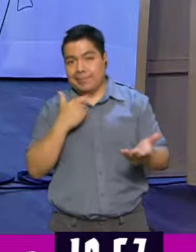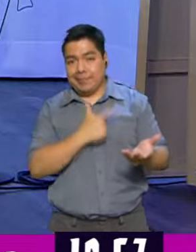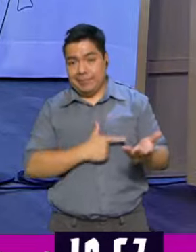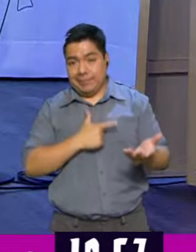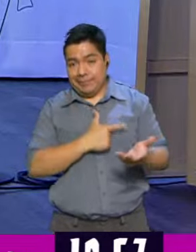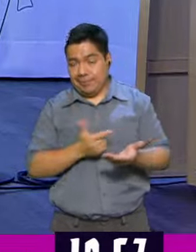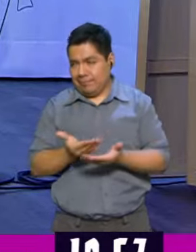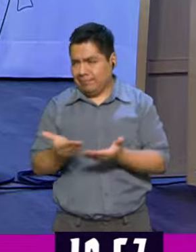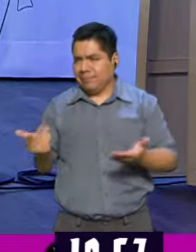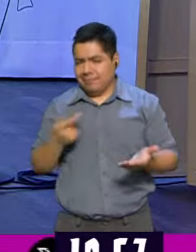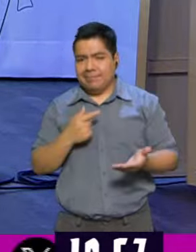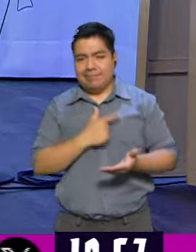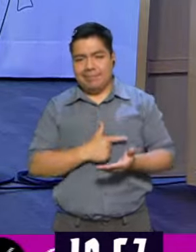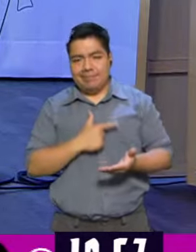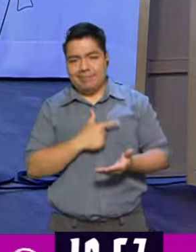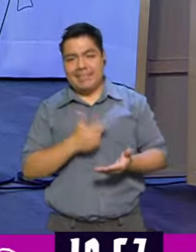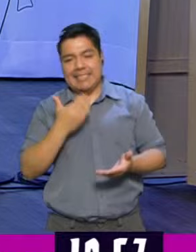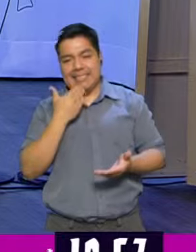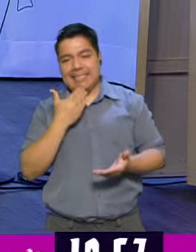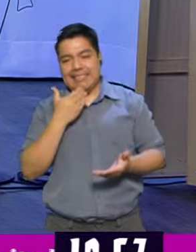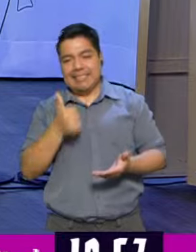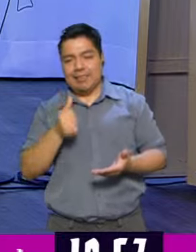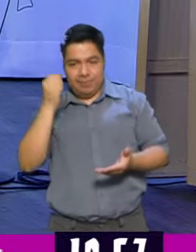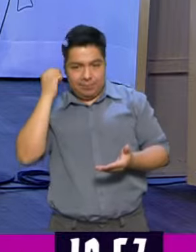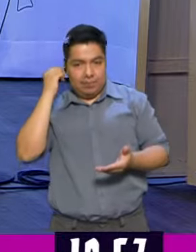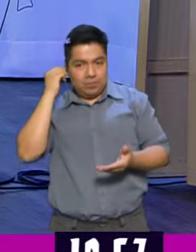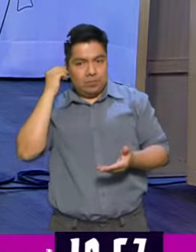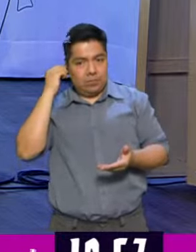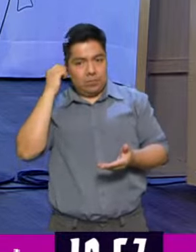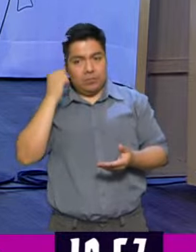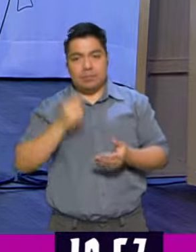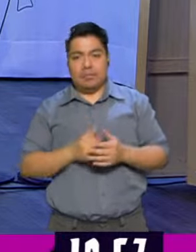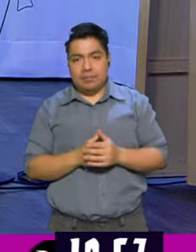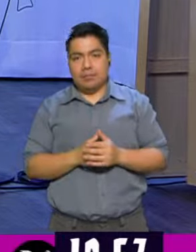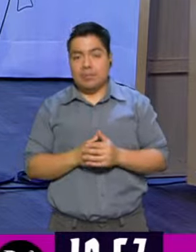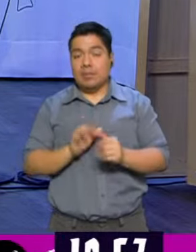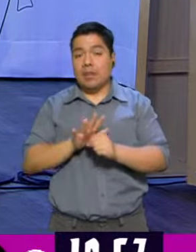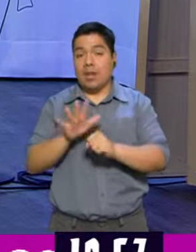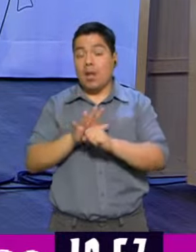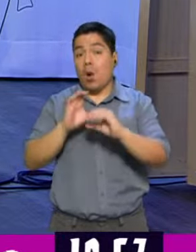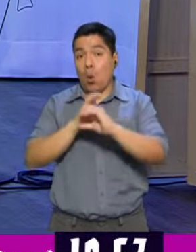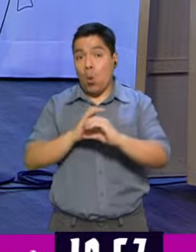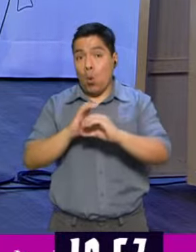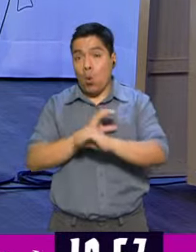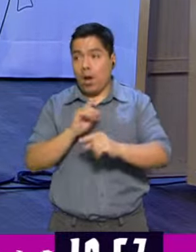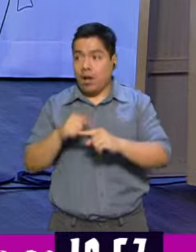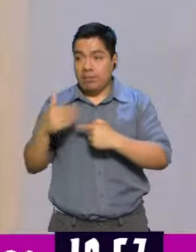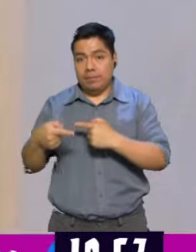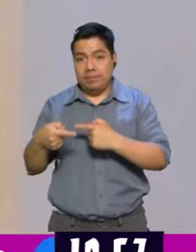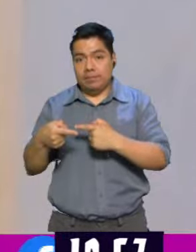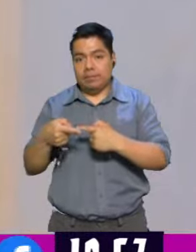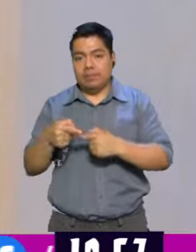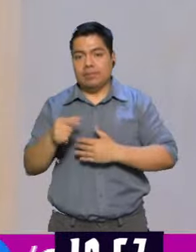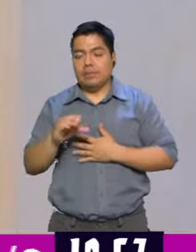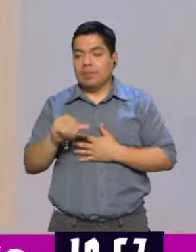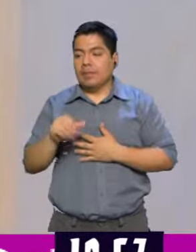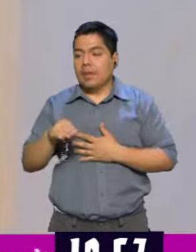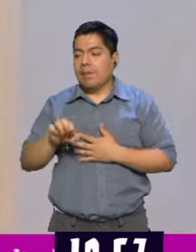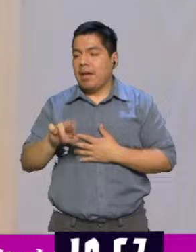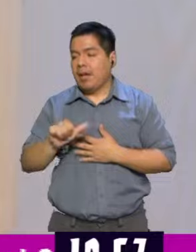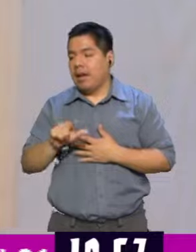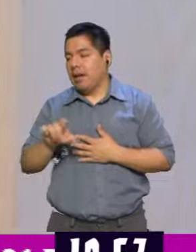salió? Ay, sí, estuvo muy bien. Claro que sí, estuvo súper bien. Se escuchó muy lindo. ¿Con qué canción nos despedimos? Y nos vamos a despedir con Cámara Lenta,